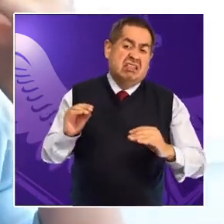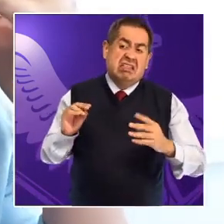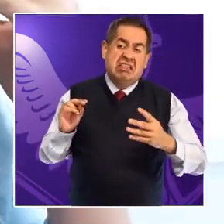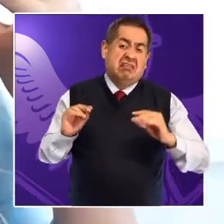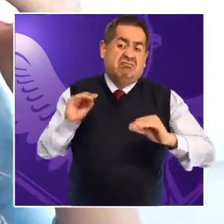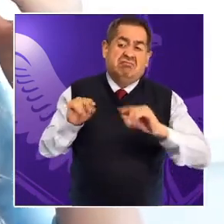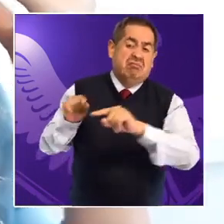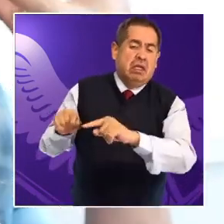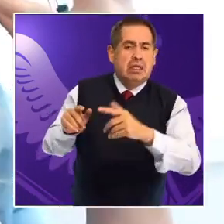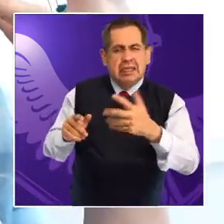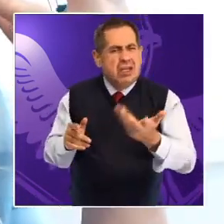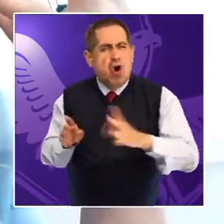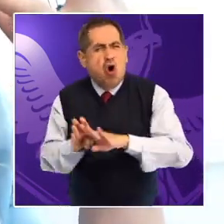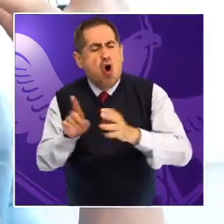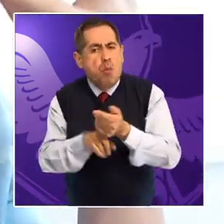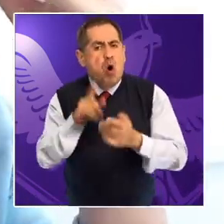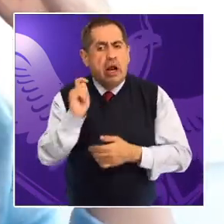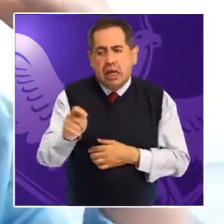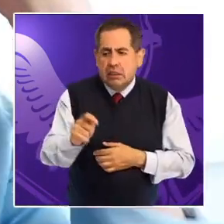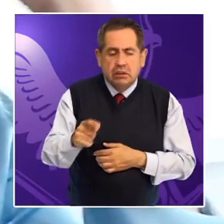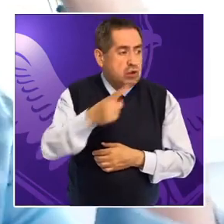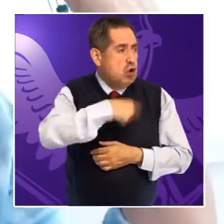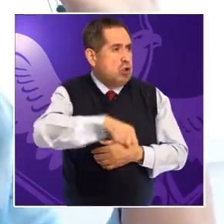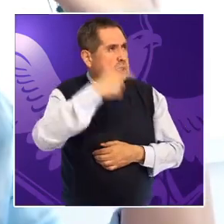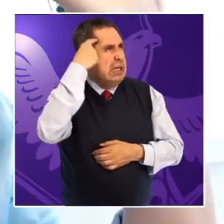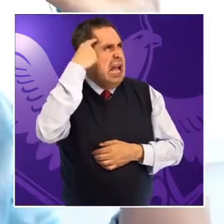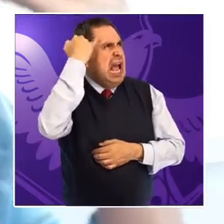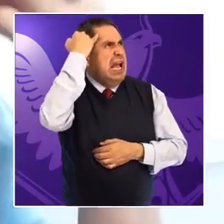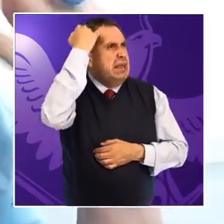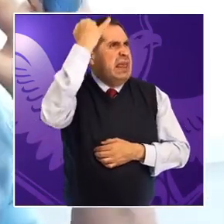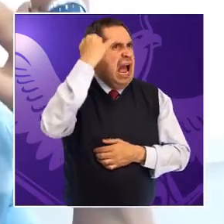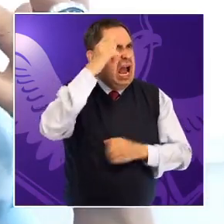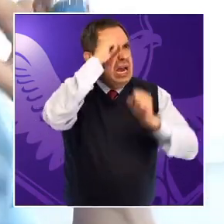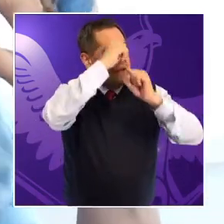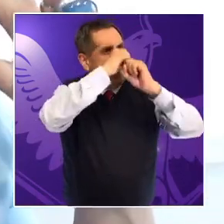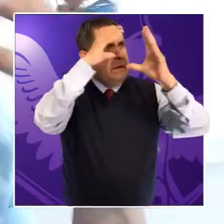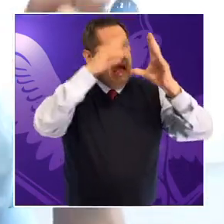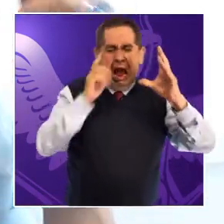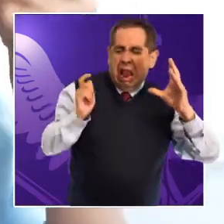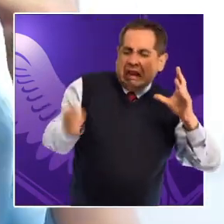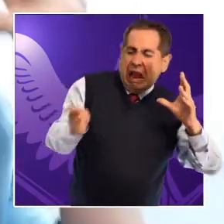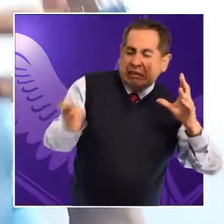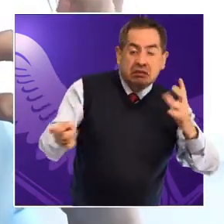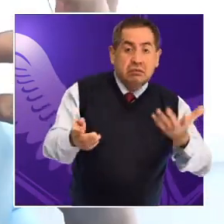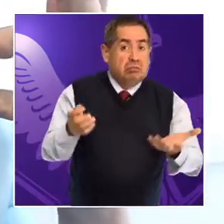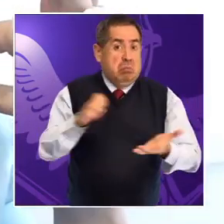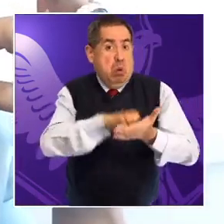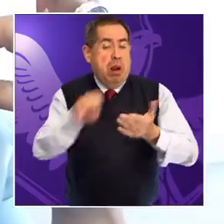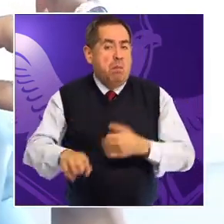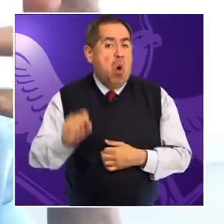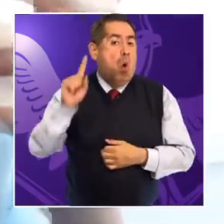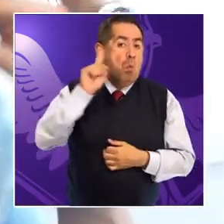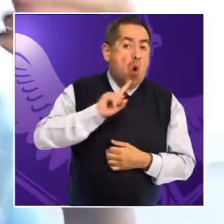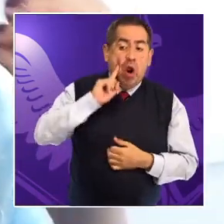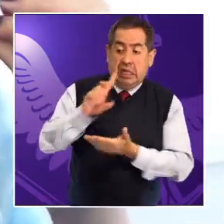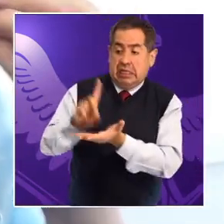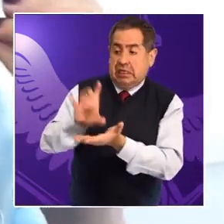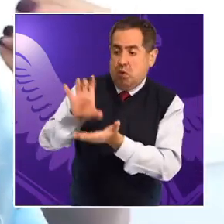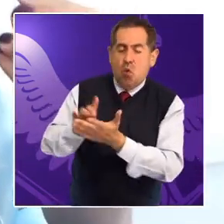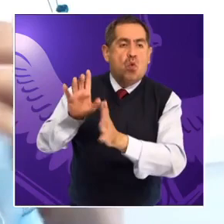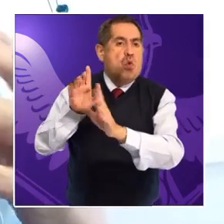con la representación que tenemos en el imaginario colectivo cuando, por ejemplo, pensamos en una mujer con discapacidad.